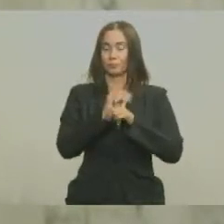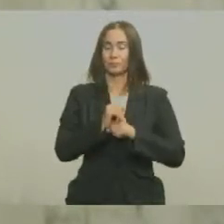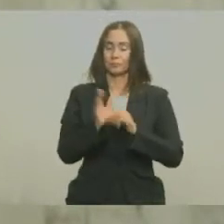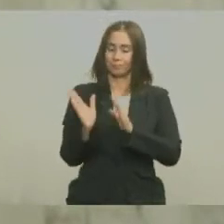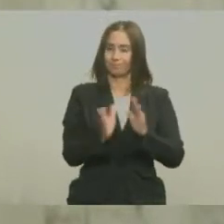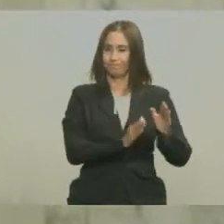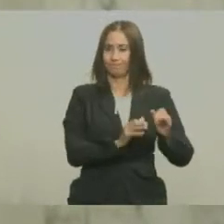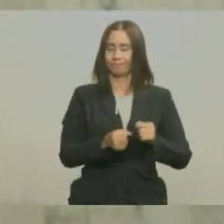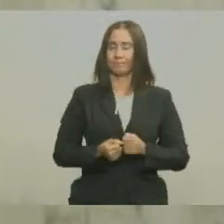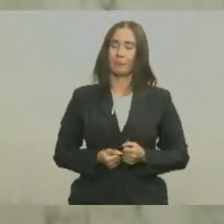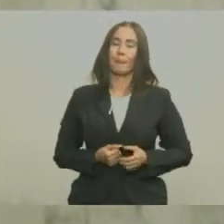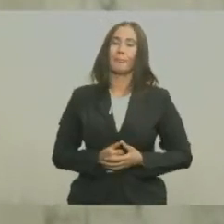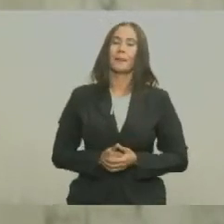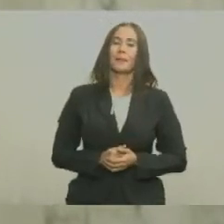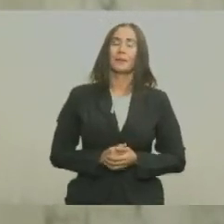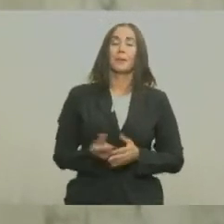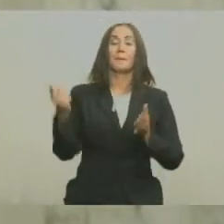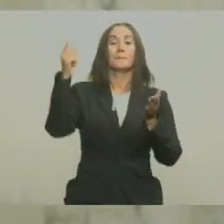En